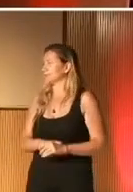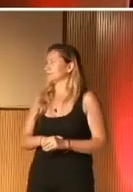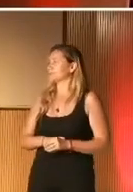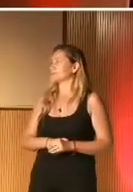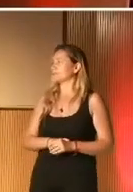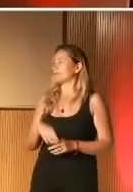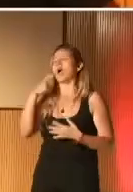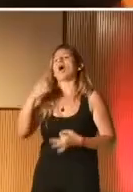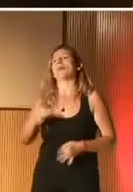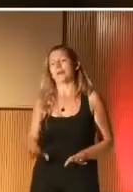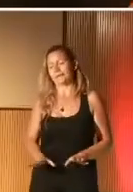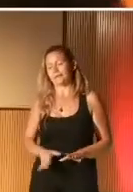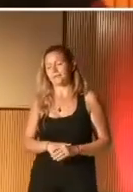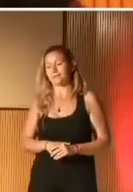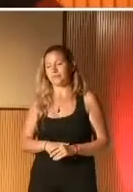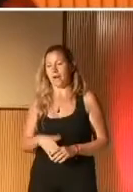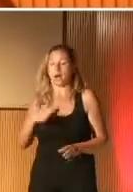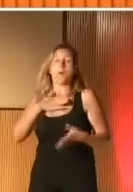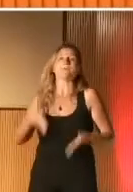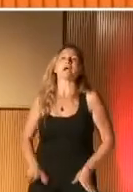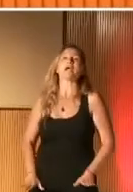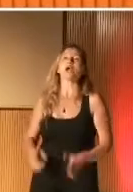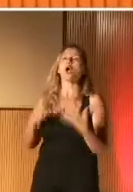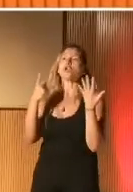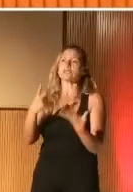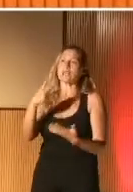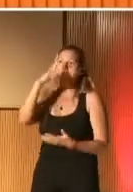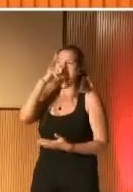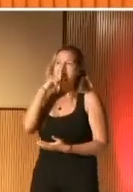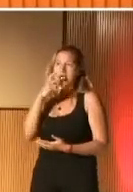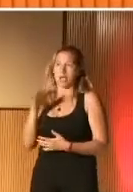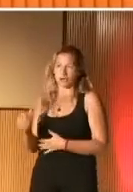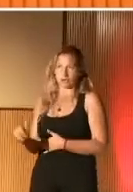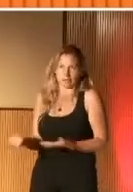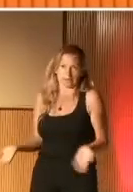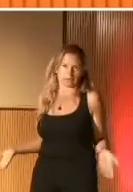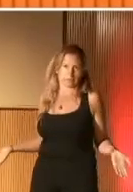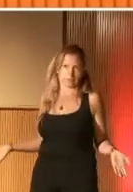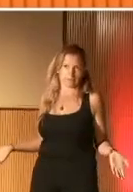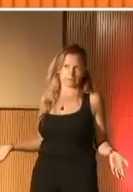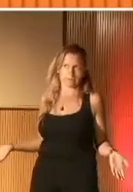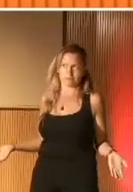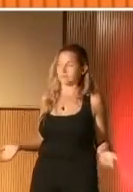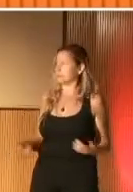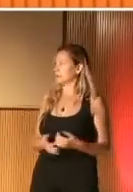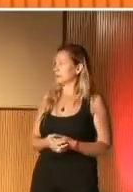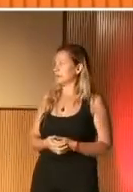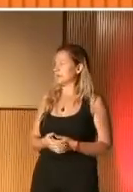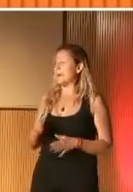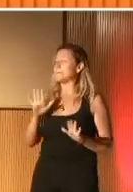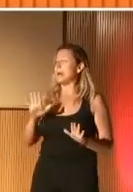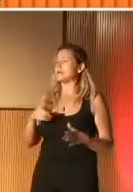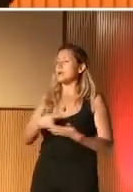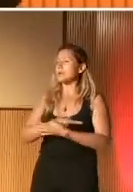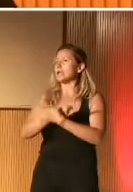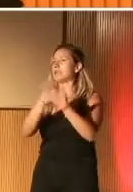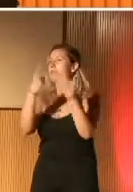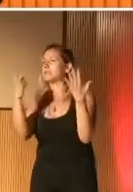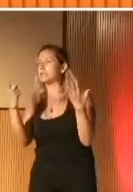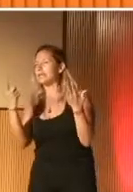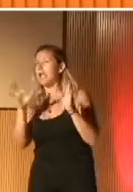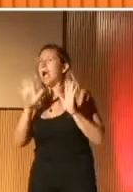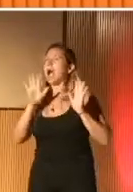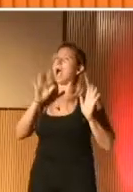serio. Claro, mi hijo tenía 6 años, ¿vale? Es lo que se dedica a los niños de 6 años. Si hubiera tenido 16, a lo mejor la cosa hubiese